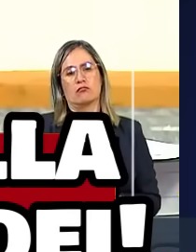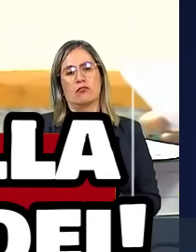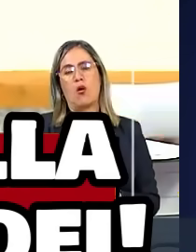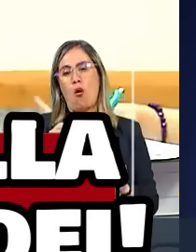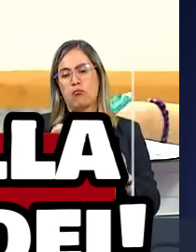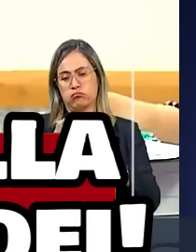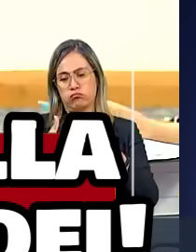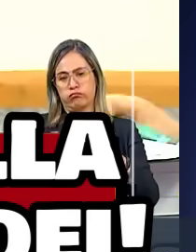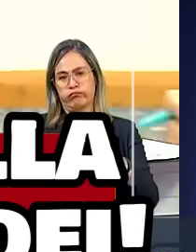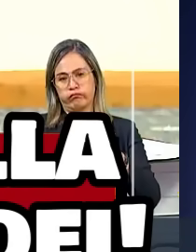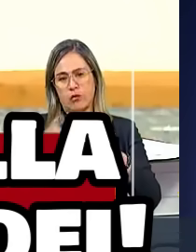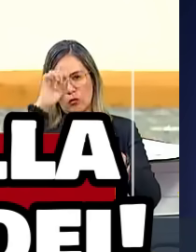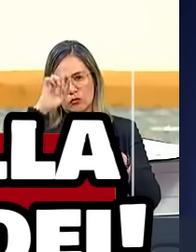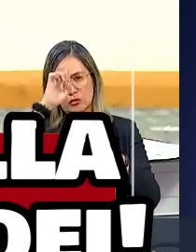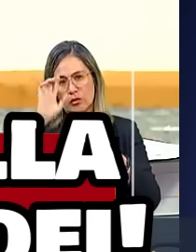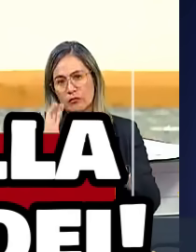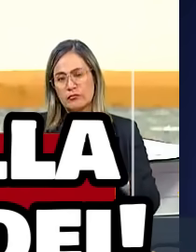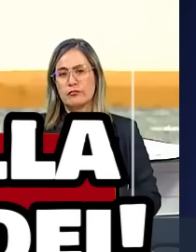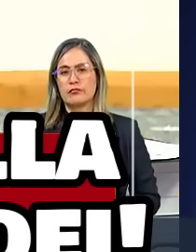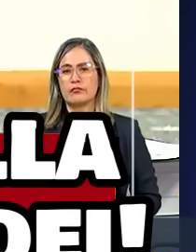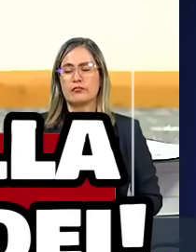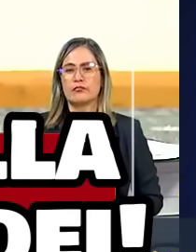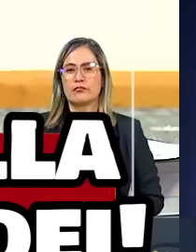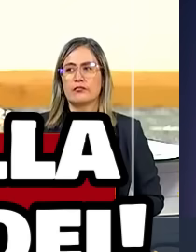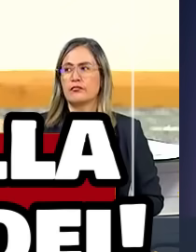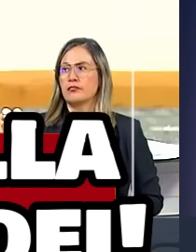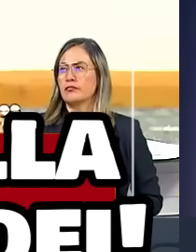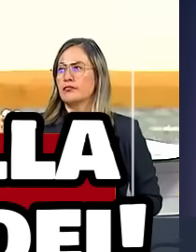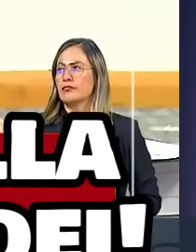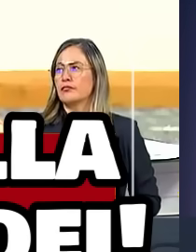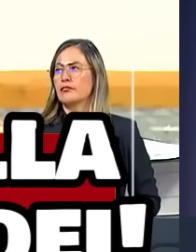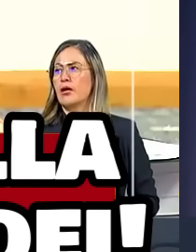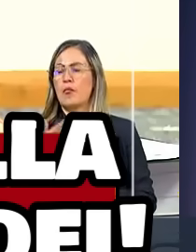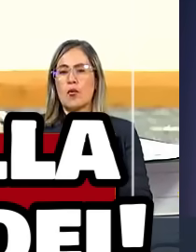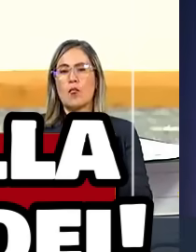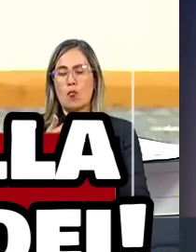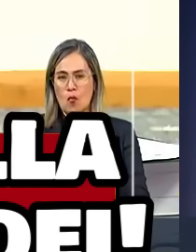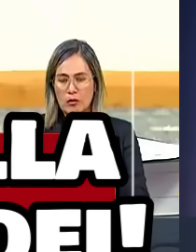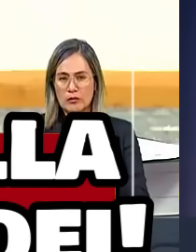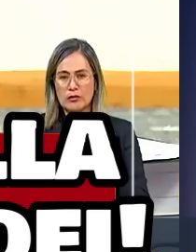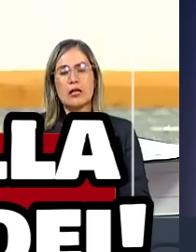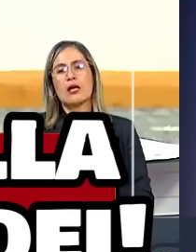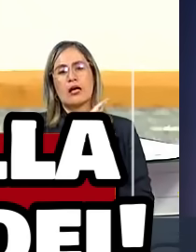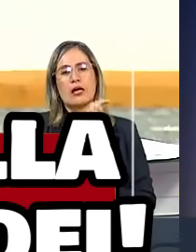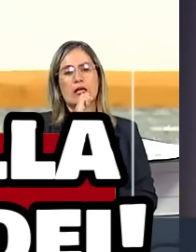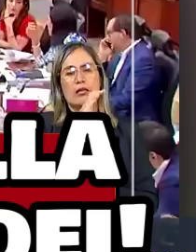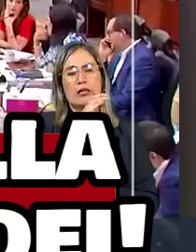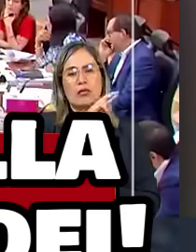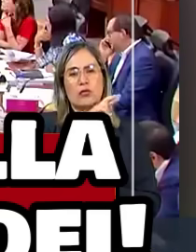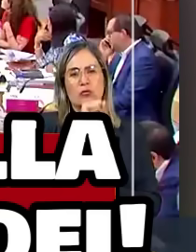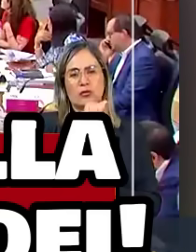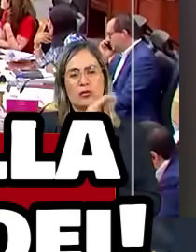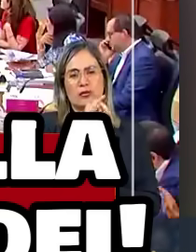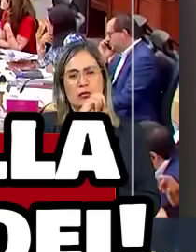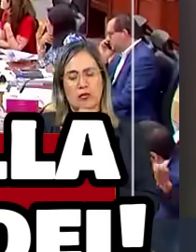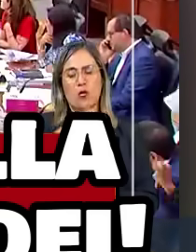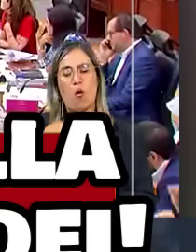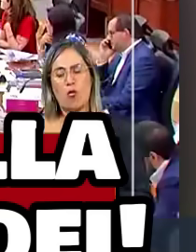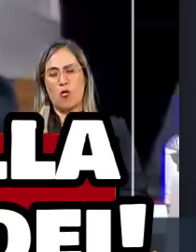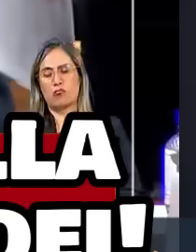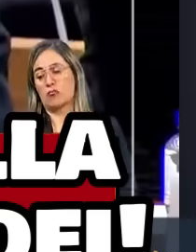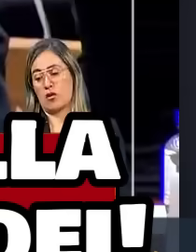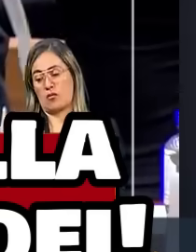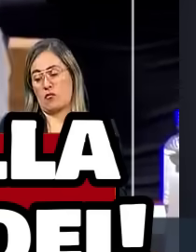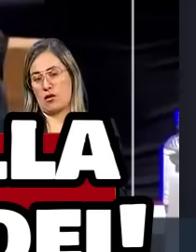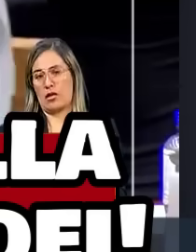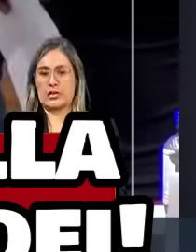del Consejo. Perdón, presidente, estaba en otro asunto, pero recusación. Es una propuesta de recusación de usted y en caso de que sea a manera individual, es una propuesta de